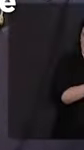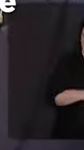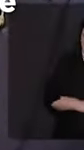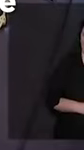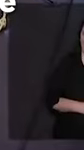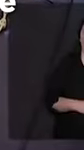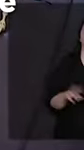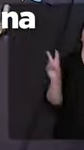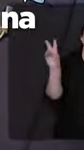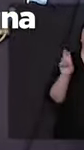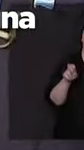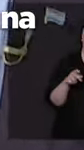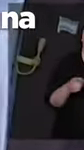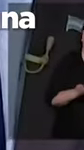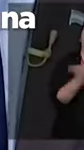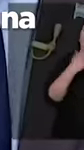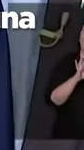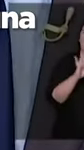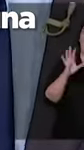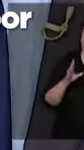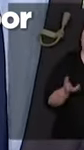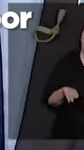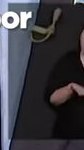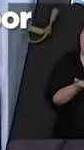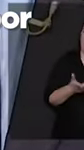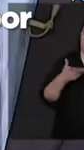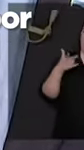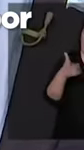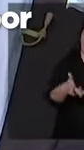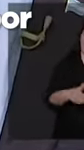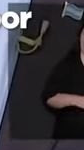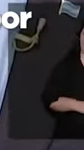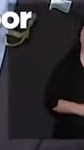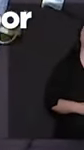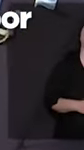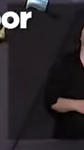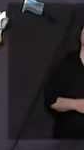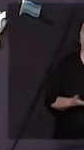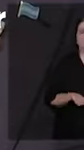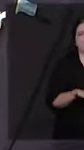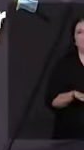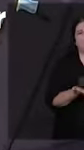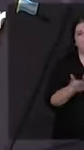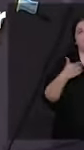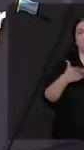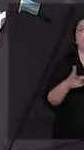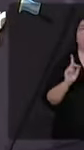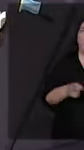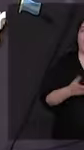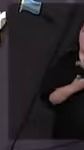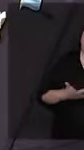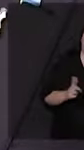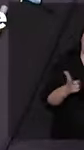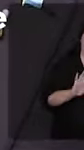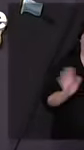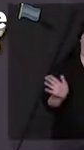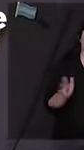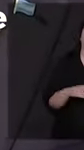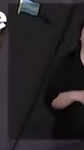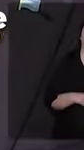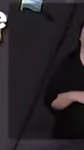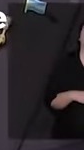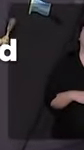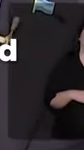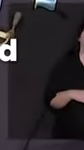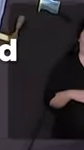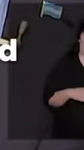convivencia democrática Quiero reiterar una vez más algo que por reiterativo no debe sonar aburrido desde el 10